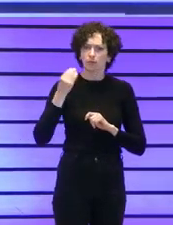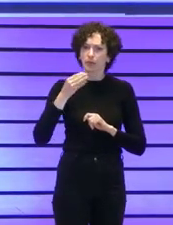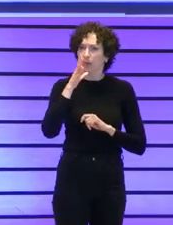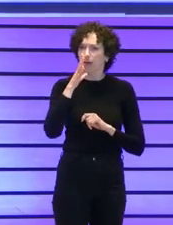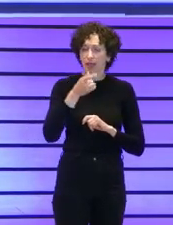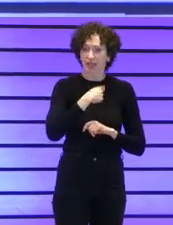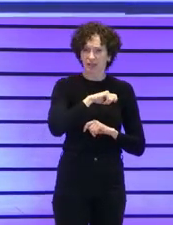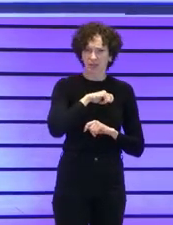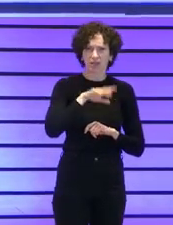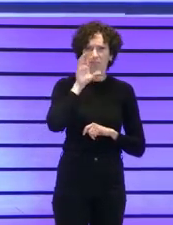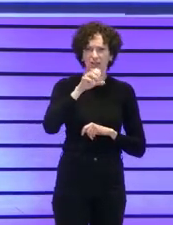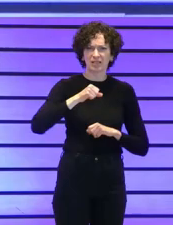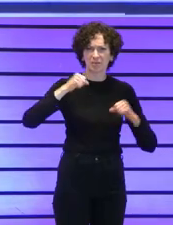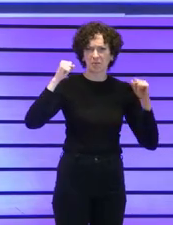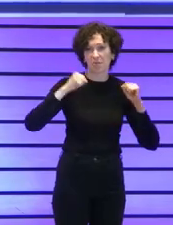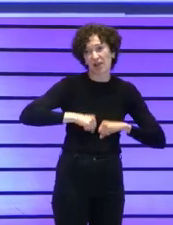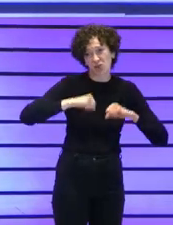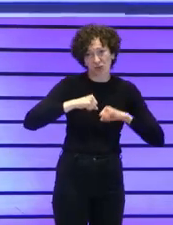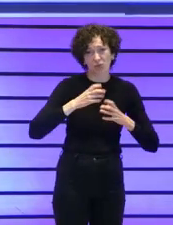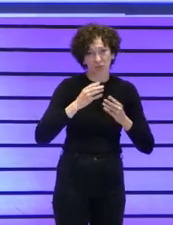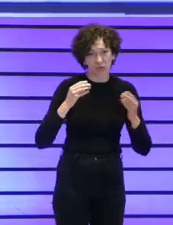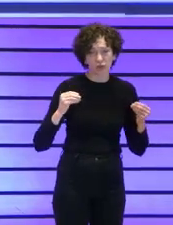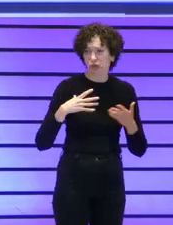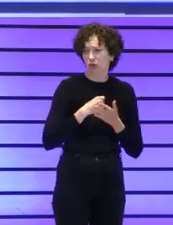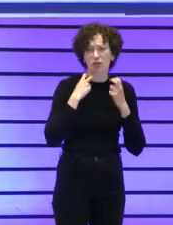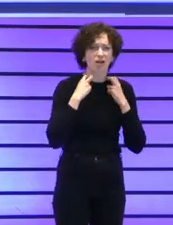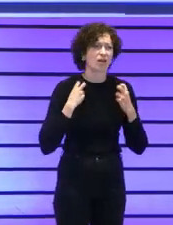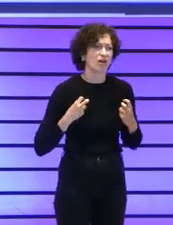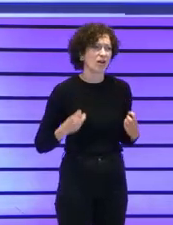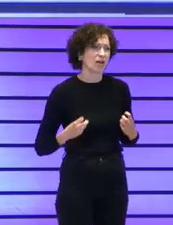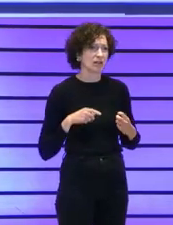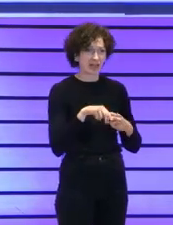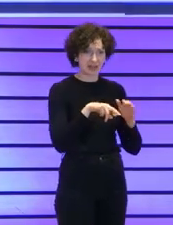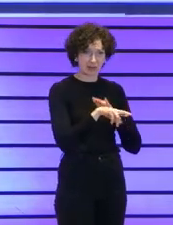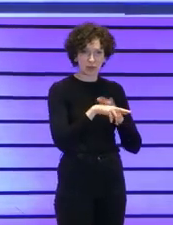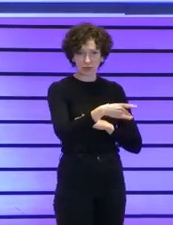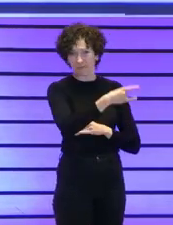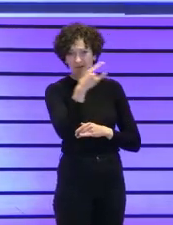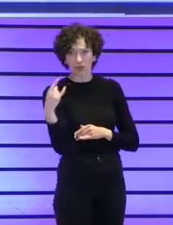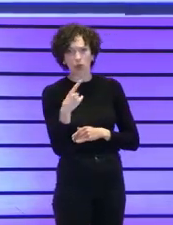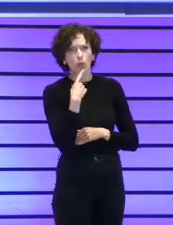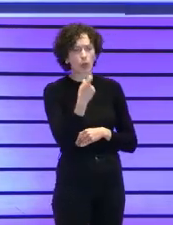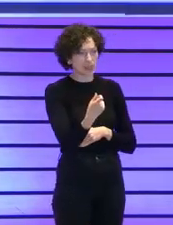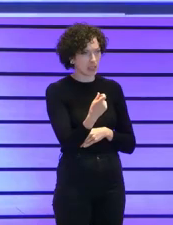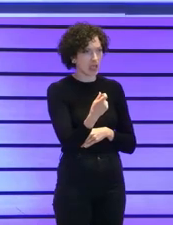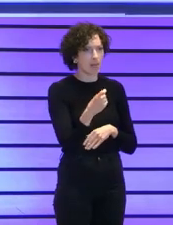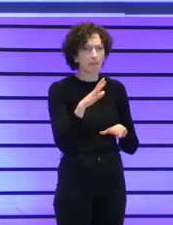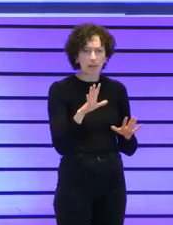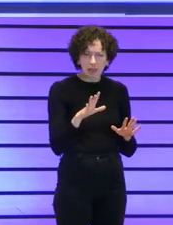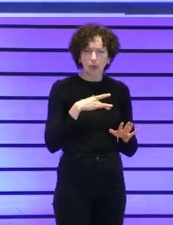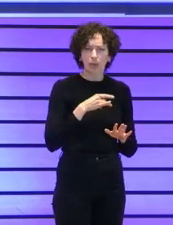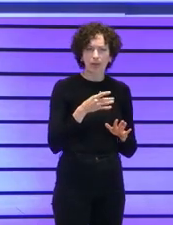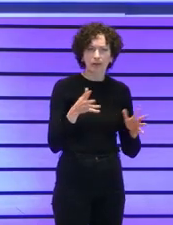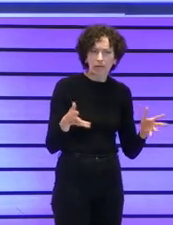estamos todos estresadísimos, cuesta muchísimo, ¿no?, captar ese recurso. Oye, seguro que los puedes